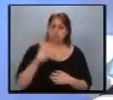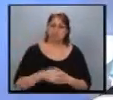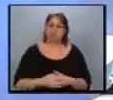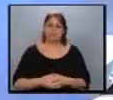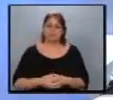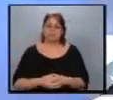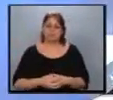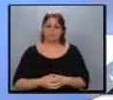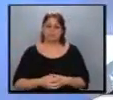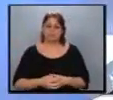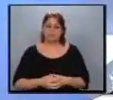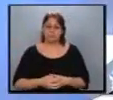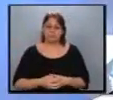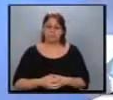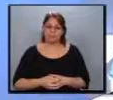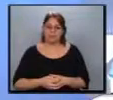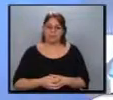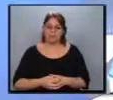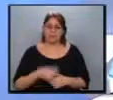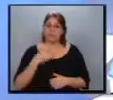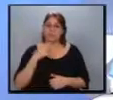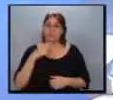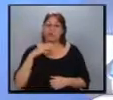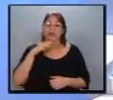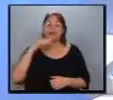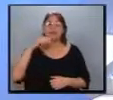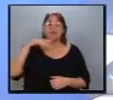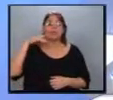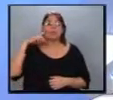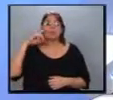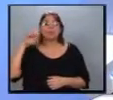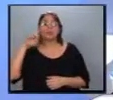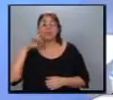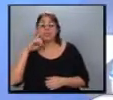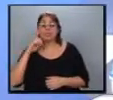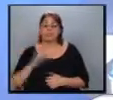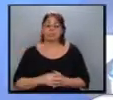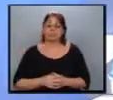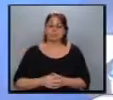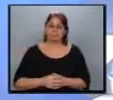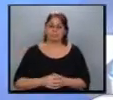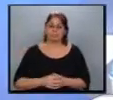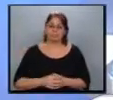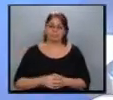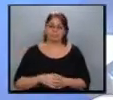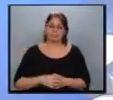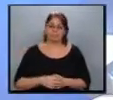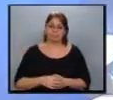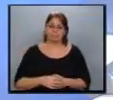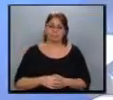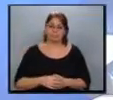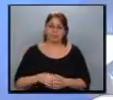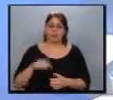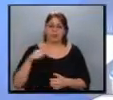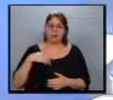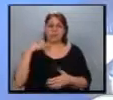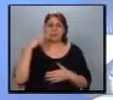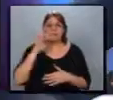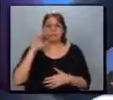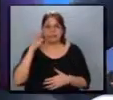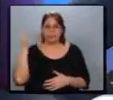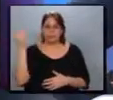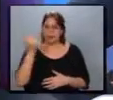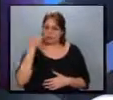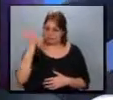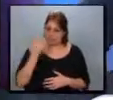Vannucci. Bueno, nada, todo eso dijo Vannucci en estas horas, están en el medio de un escándalo